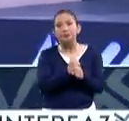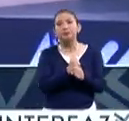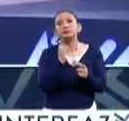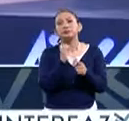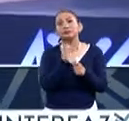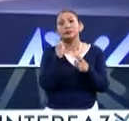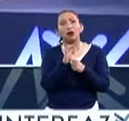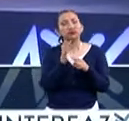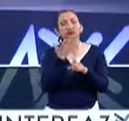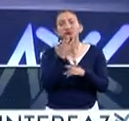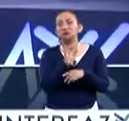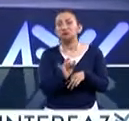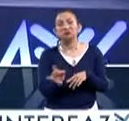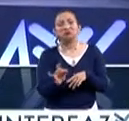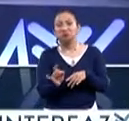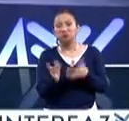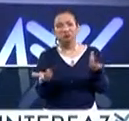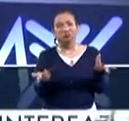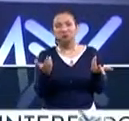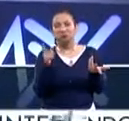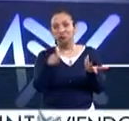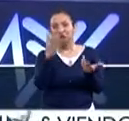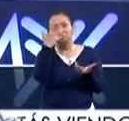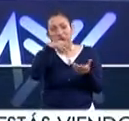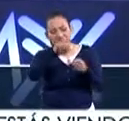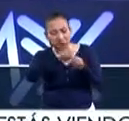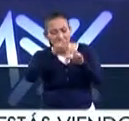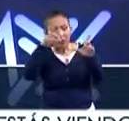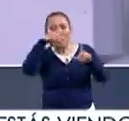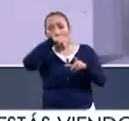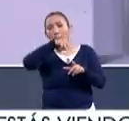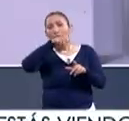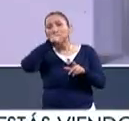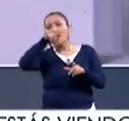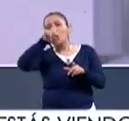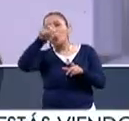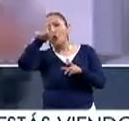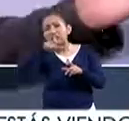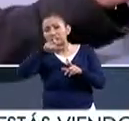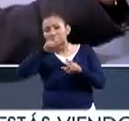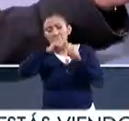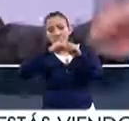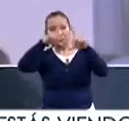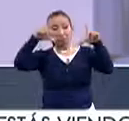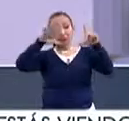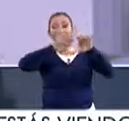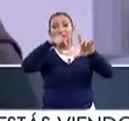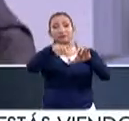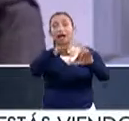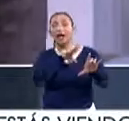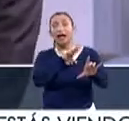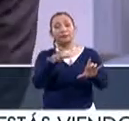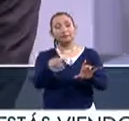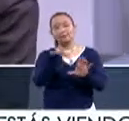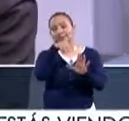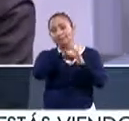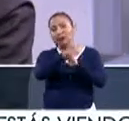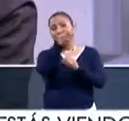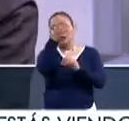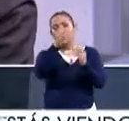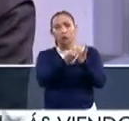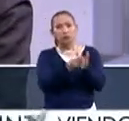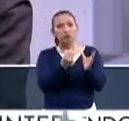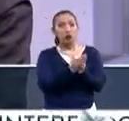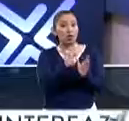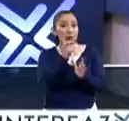bien sencillo yo creo que en el buscador ponemos mexico x listo y vamos a entrar a cualquier